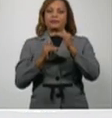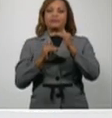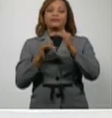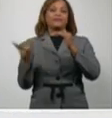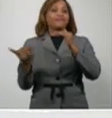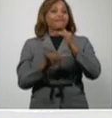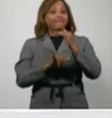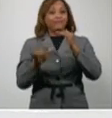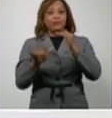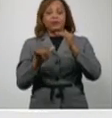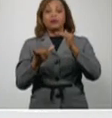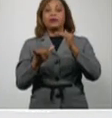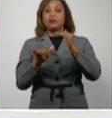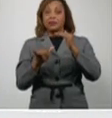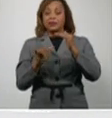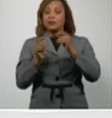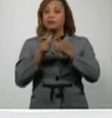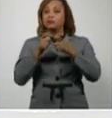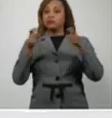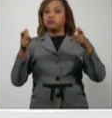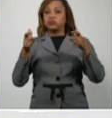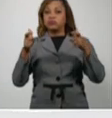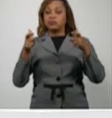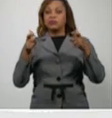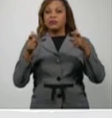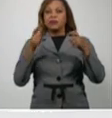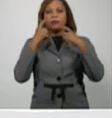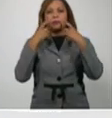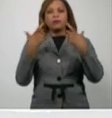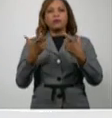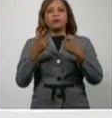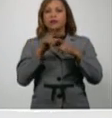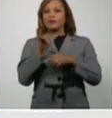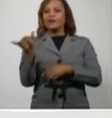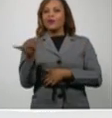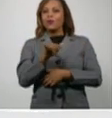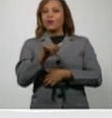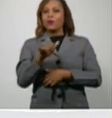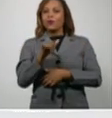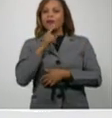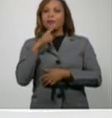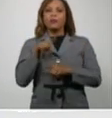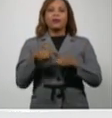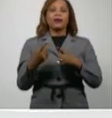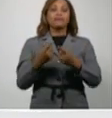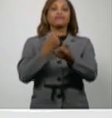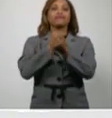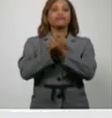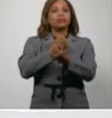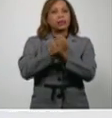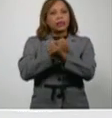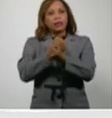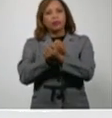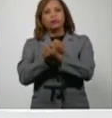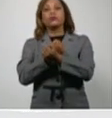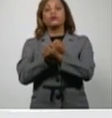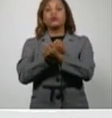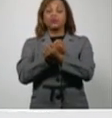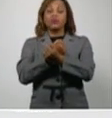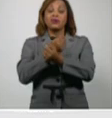más importante desde el punto de vista de riesgo, de las cosas que podemos